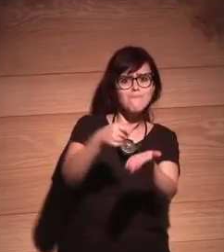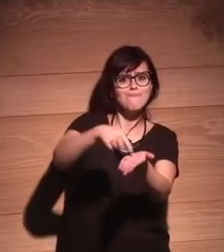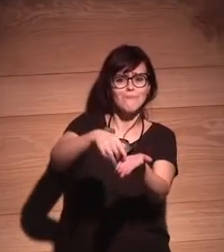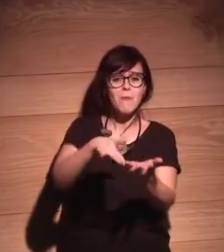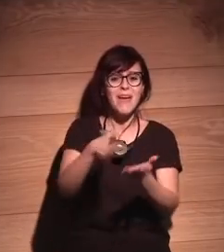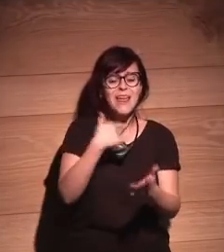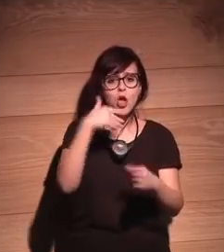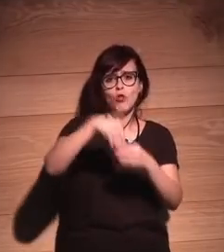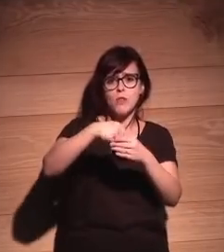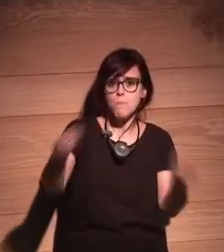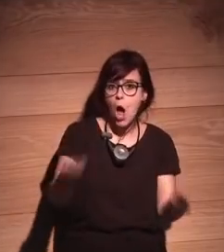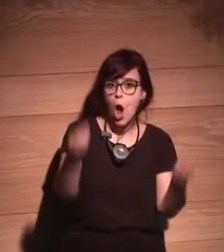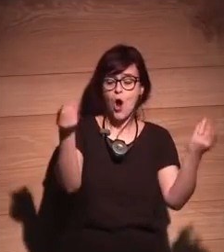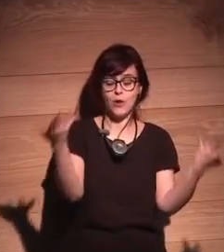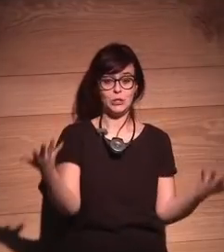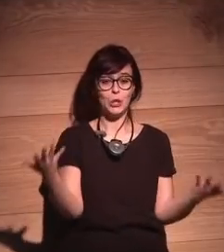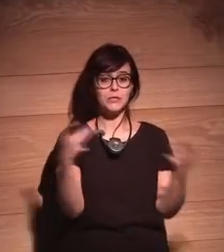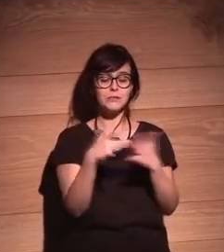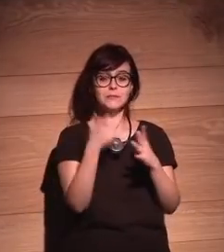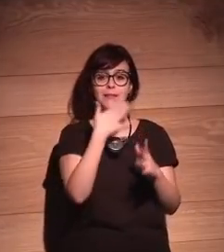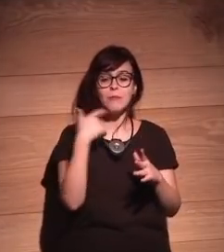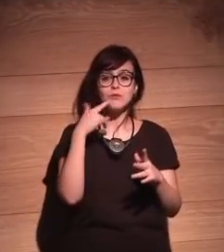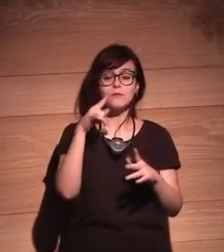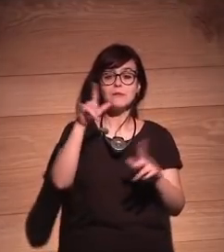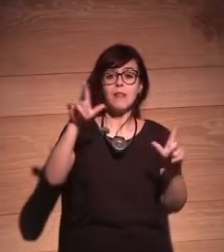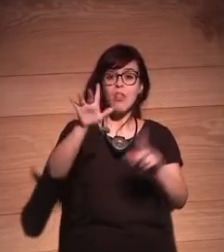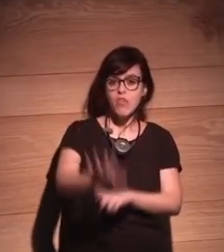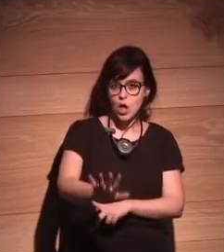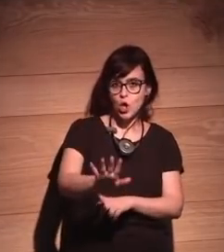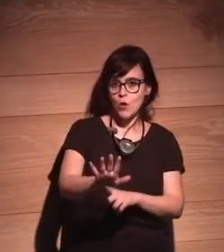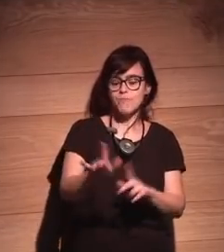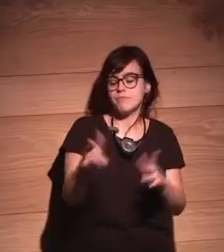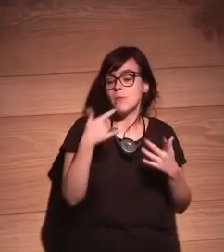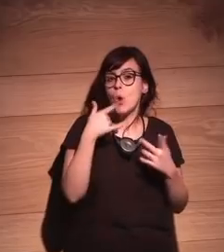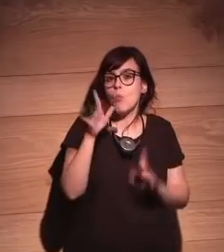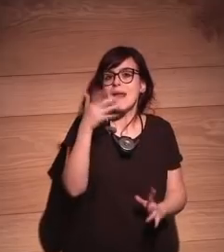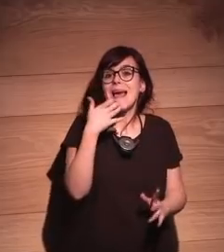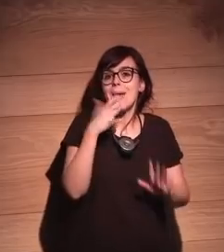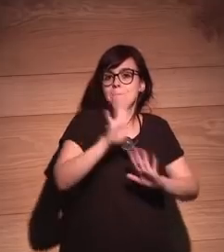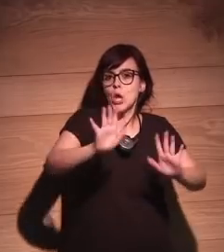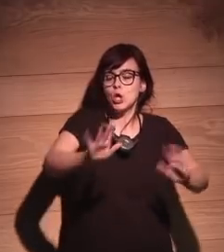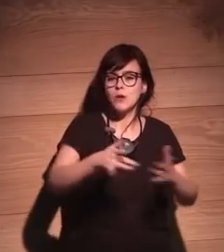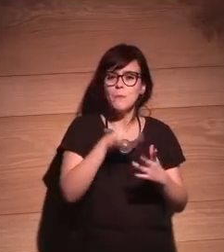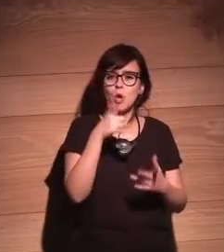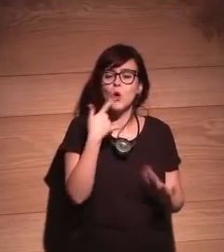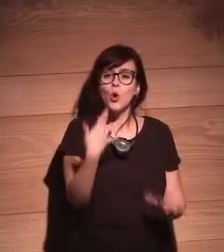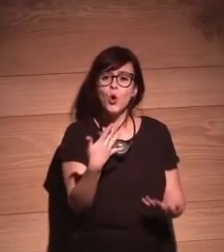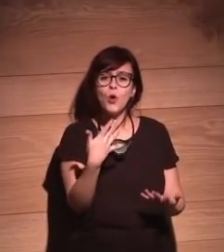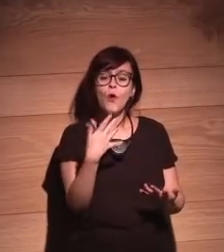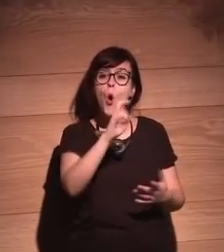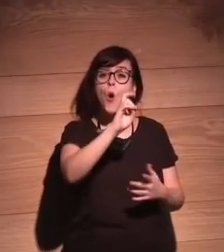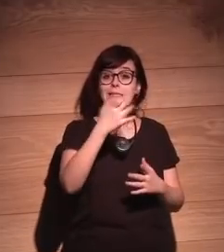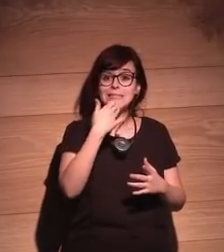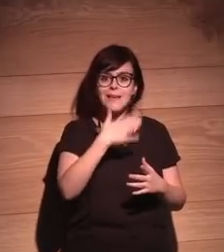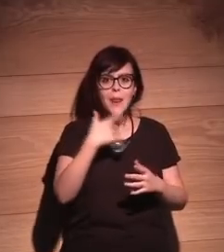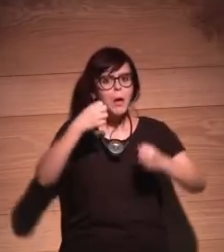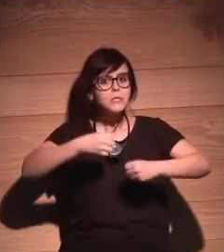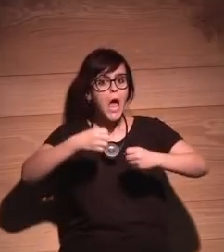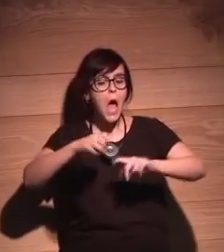si queremos un show en Telecinco, por poner una cadena, ¿no? ¿Por qué no se apuesta en